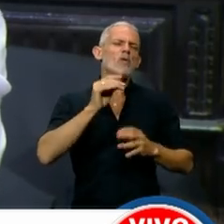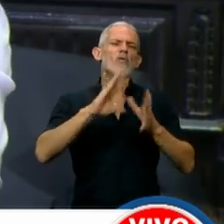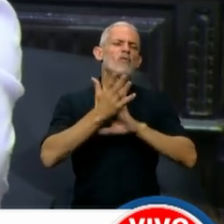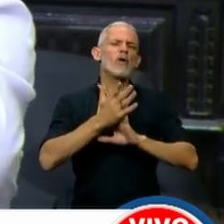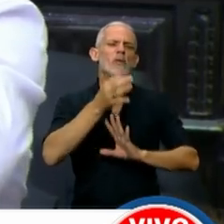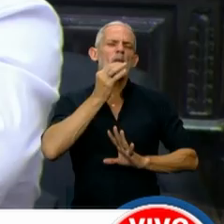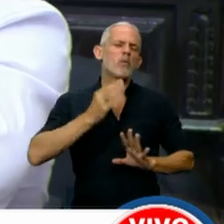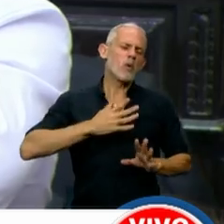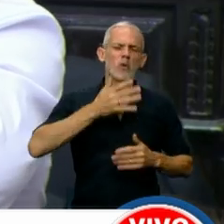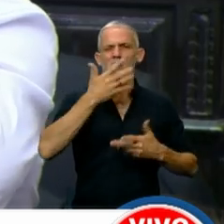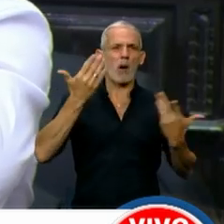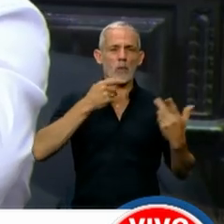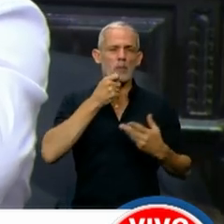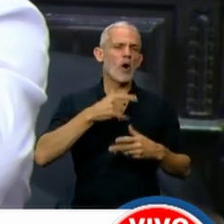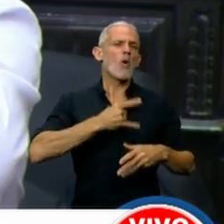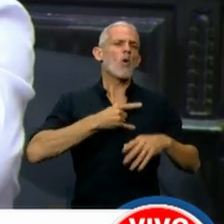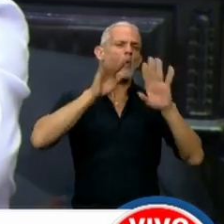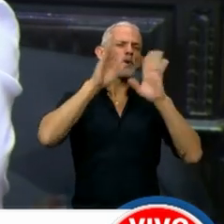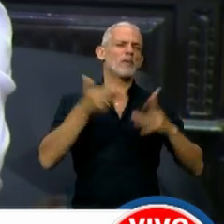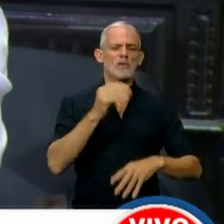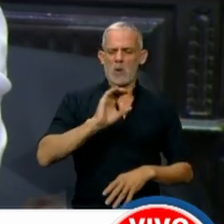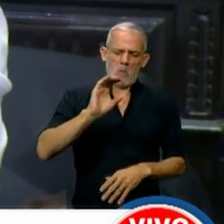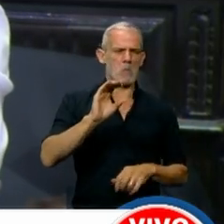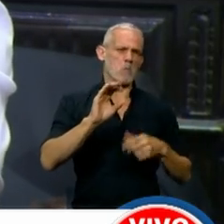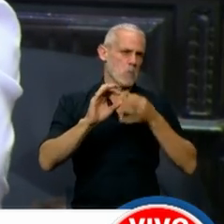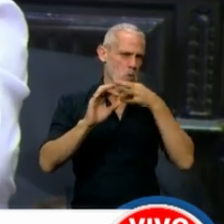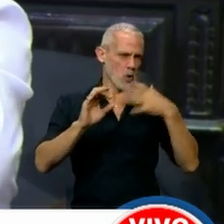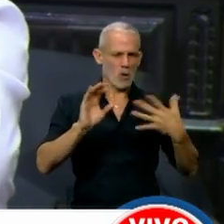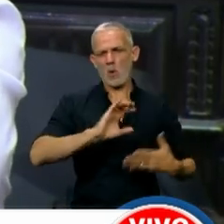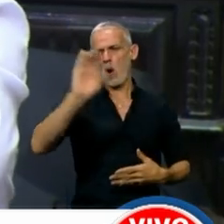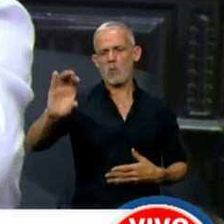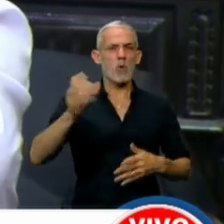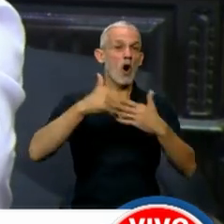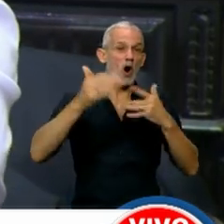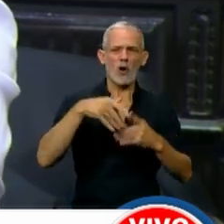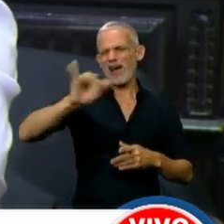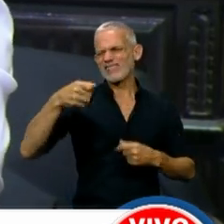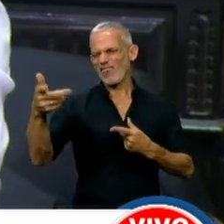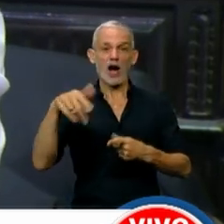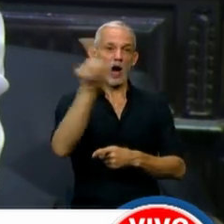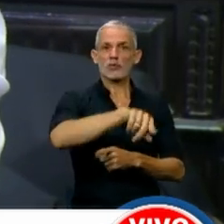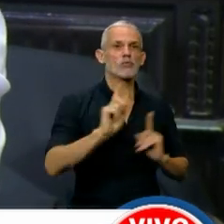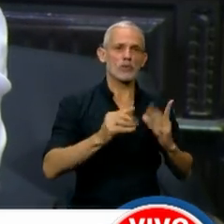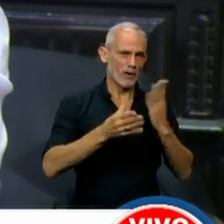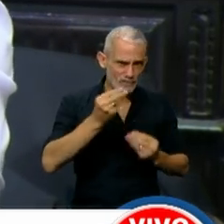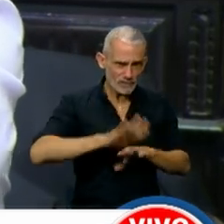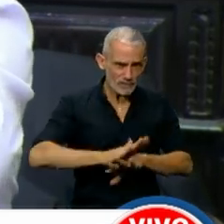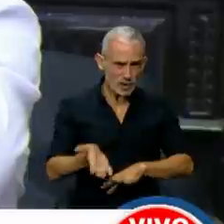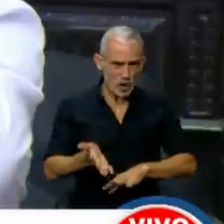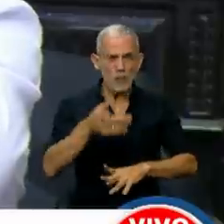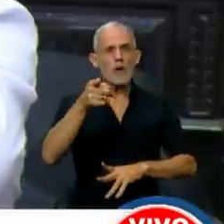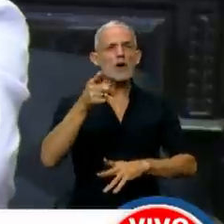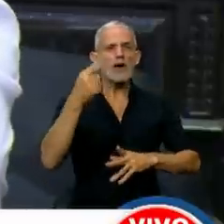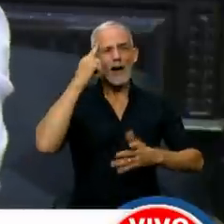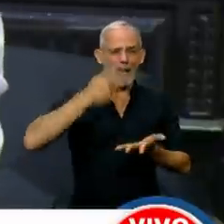cual es por ejemplo la universidad que tiene que recibir una obra y no otra comete un error porque esa